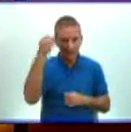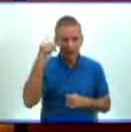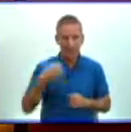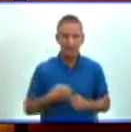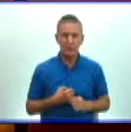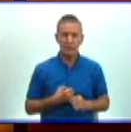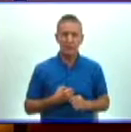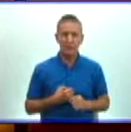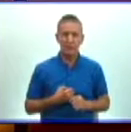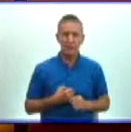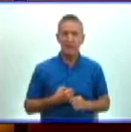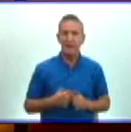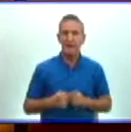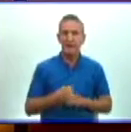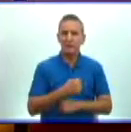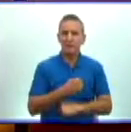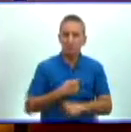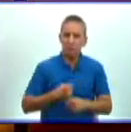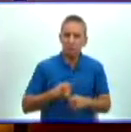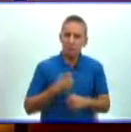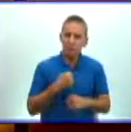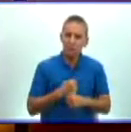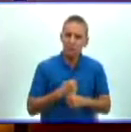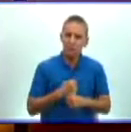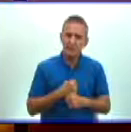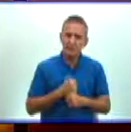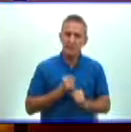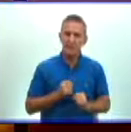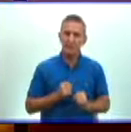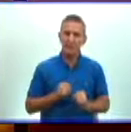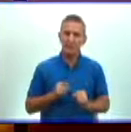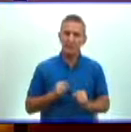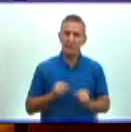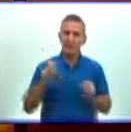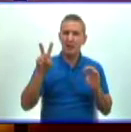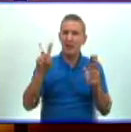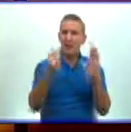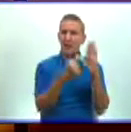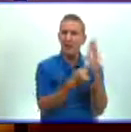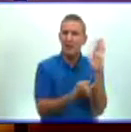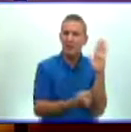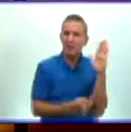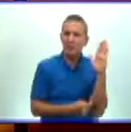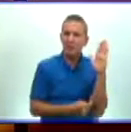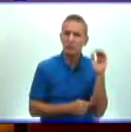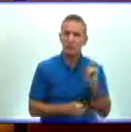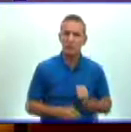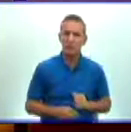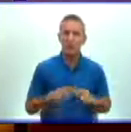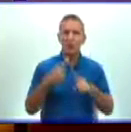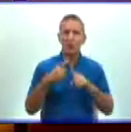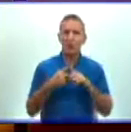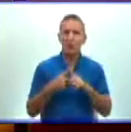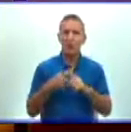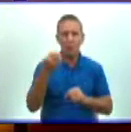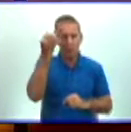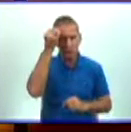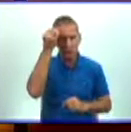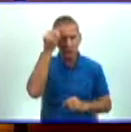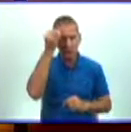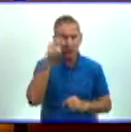sus valoraciones a partir de los conocimientos de ustedes, pero con expresiones que